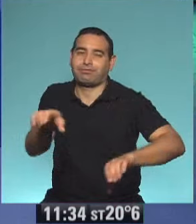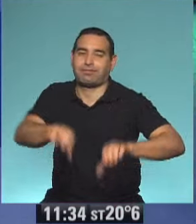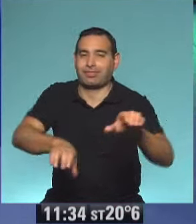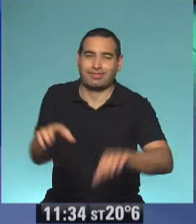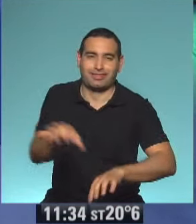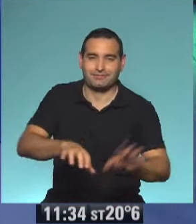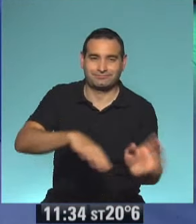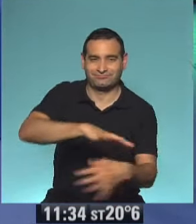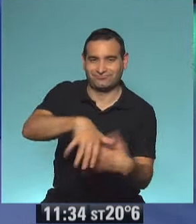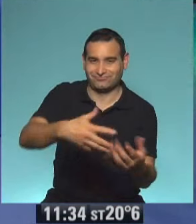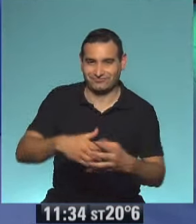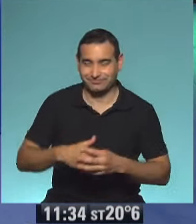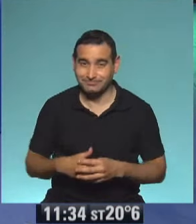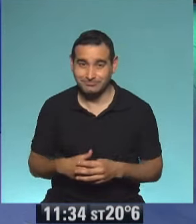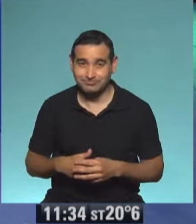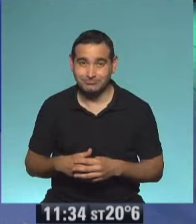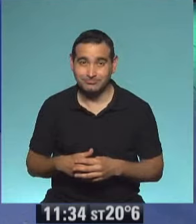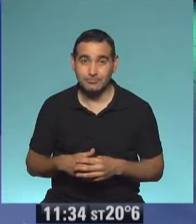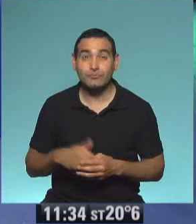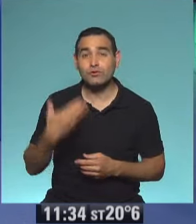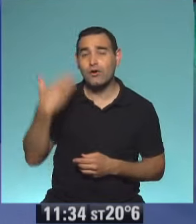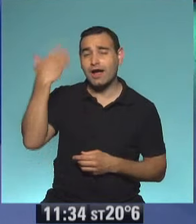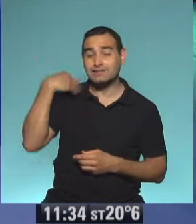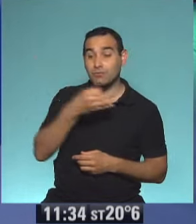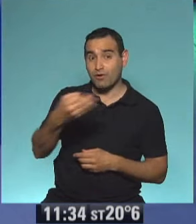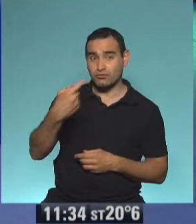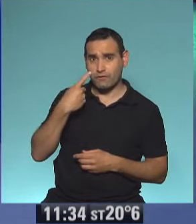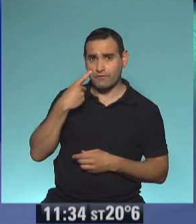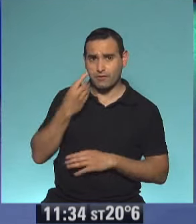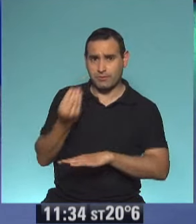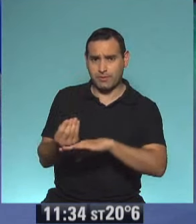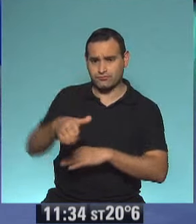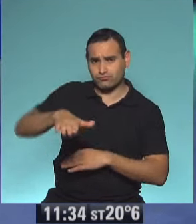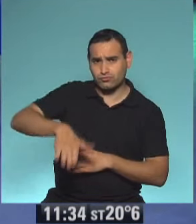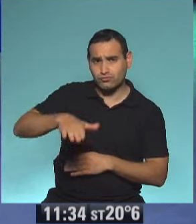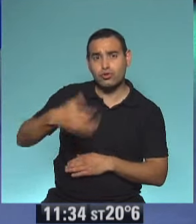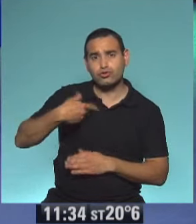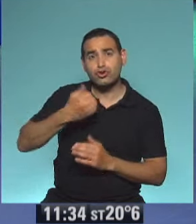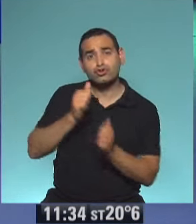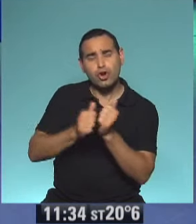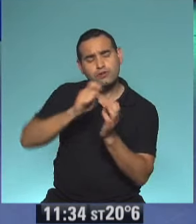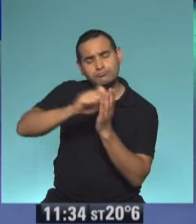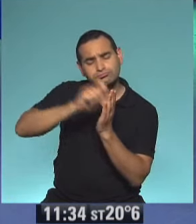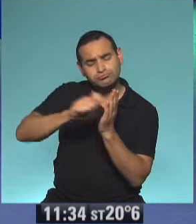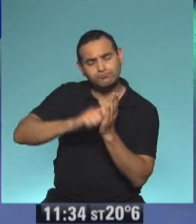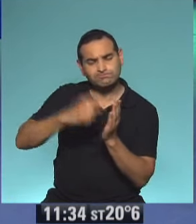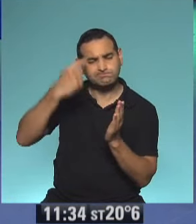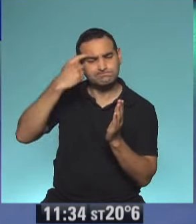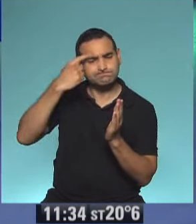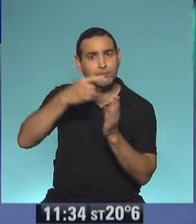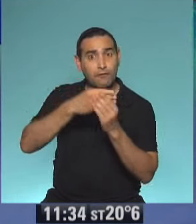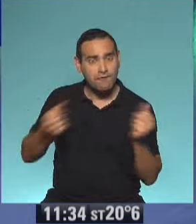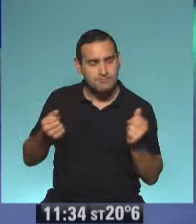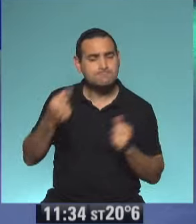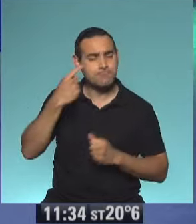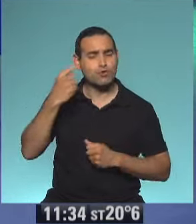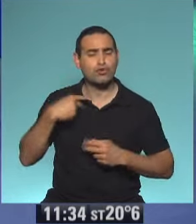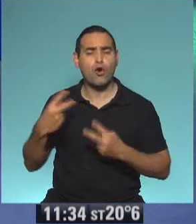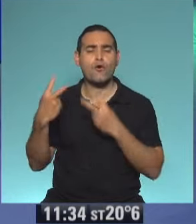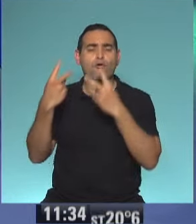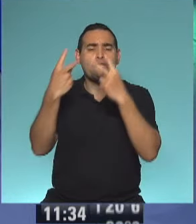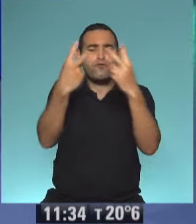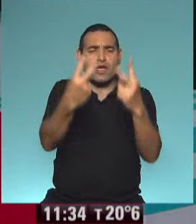mesa. Cuando yo viví de chica en ese pueblo, en el momento en que terminé de escribir esta historia, me decidí a viajar para que fuese